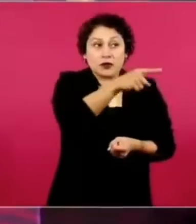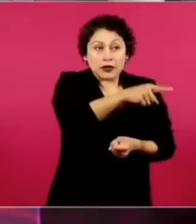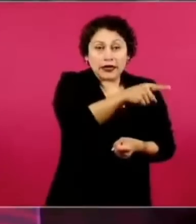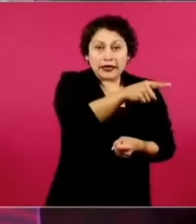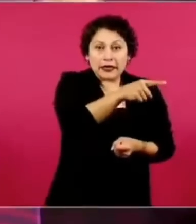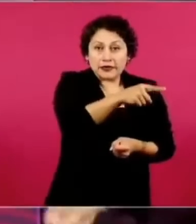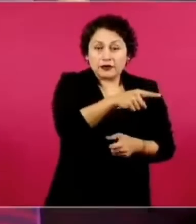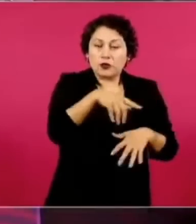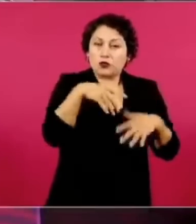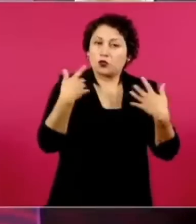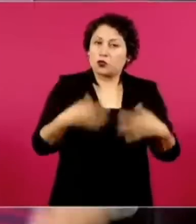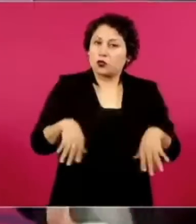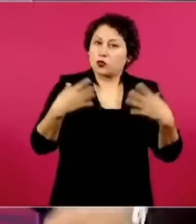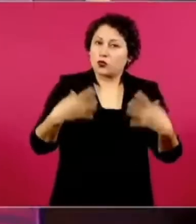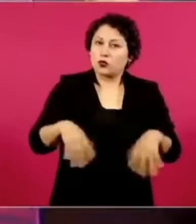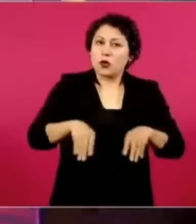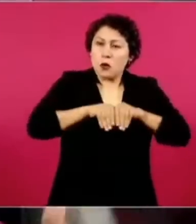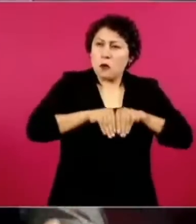noche.